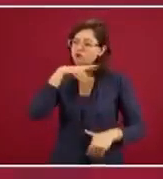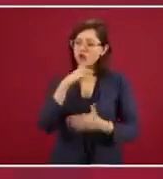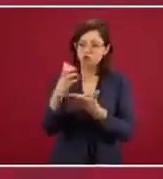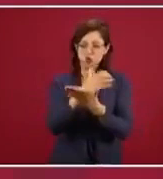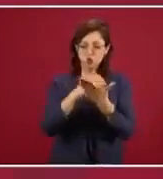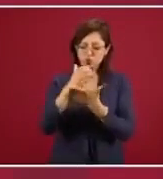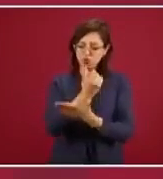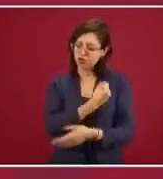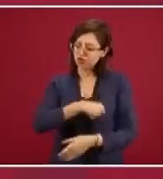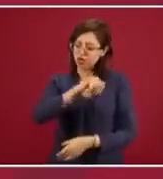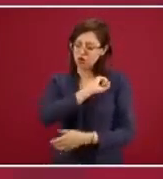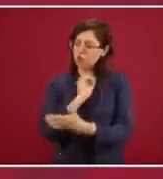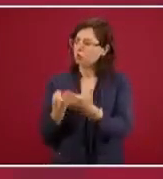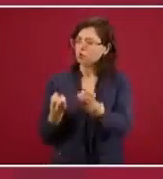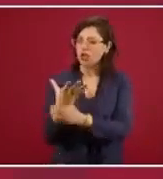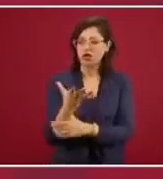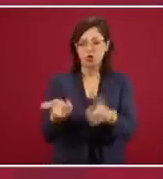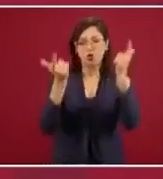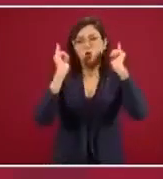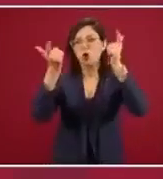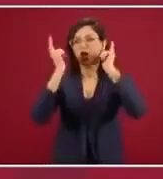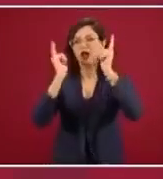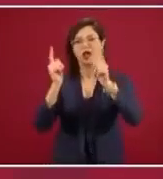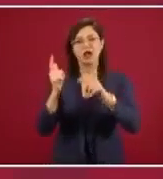se atrevieron?